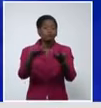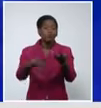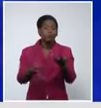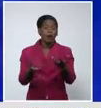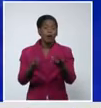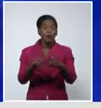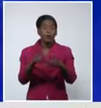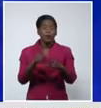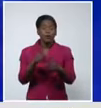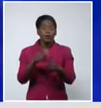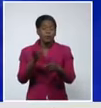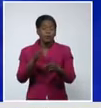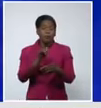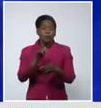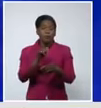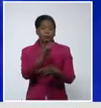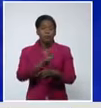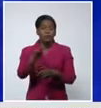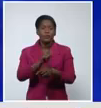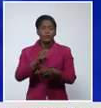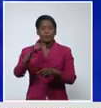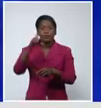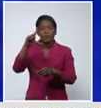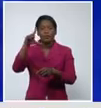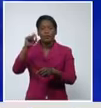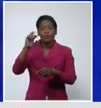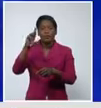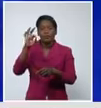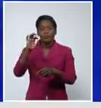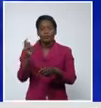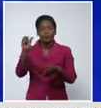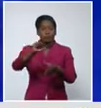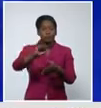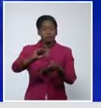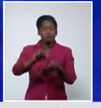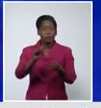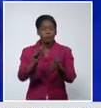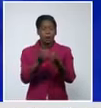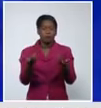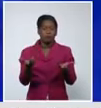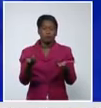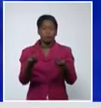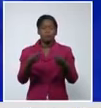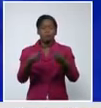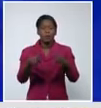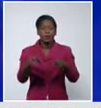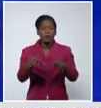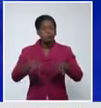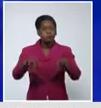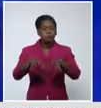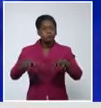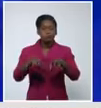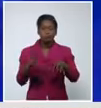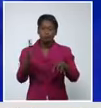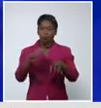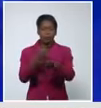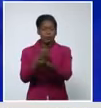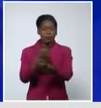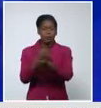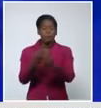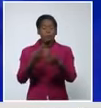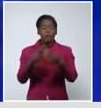para claro, desinfectarlo, ¿no? Pero sí, con una correcta manipulación, no tiene riesgo. Claro,